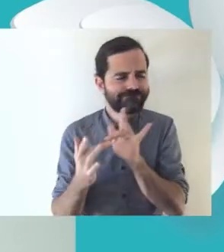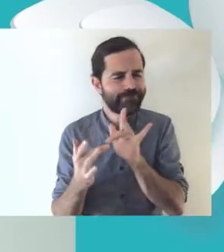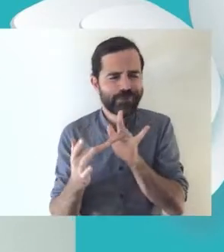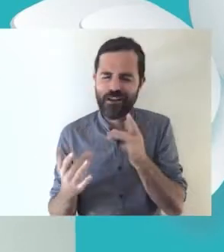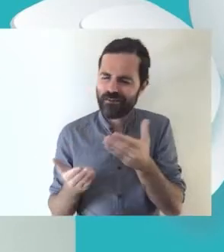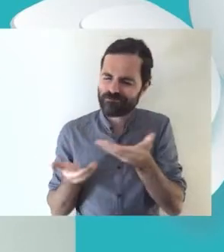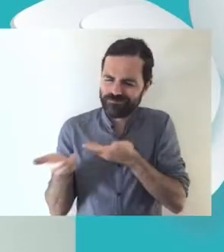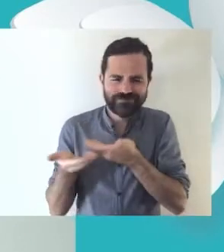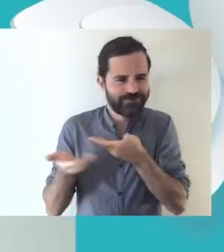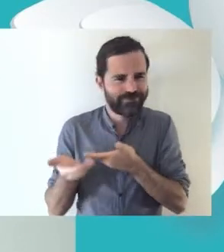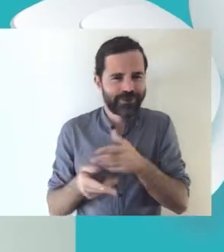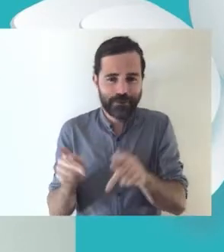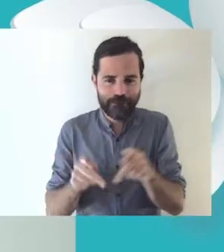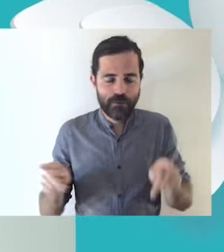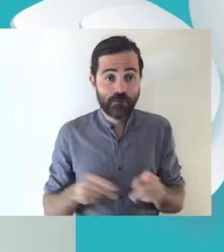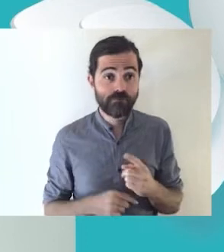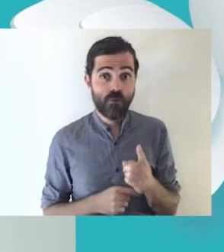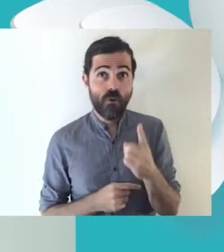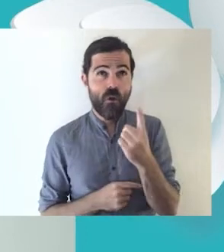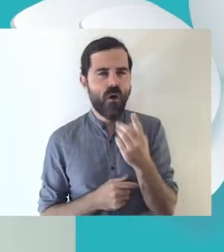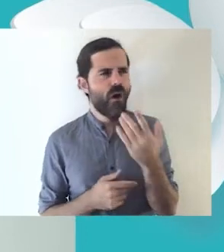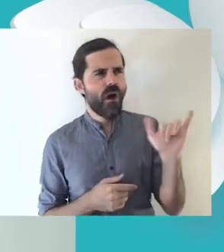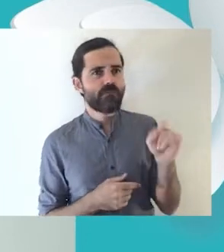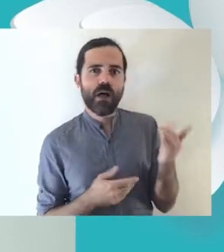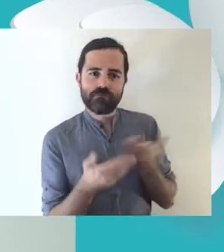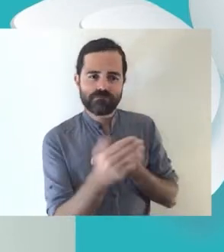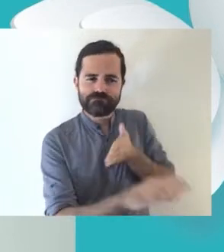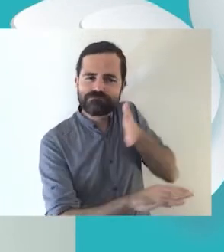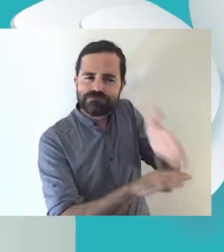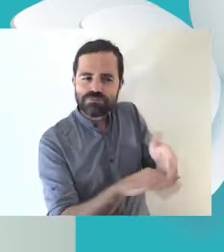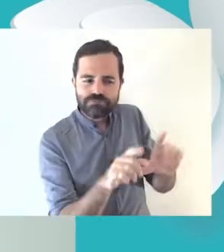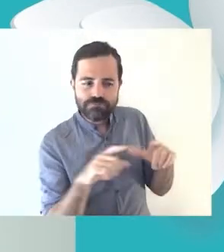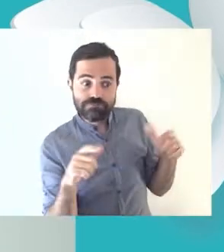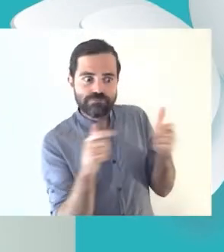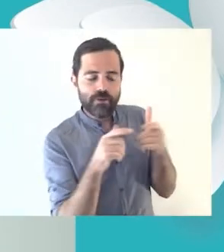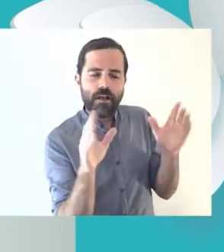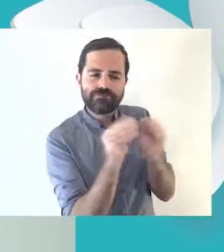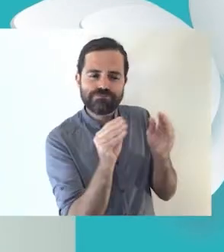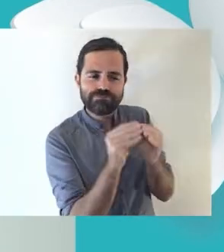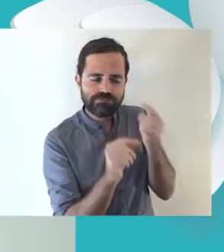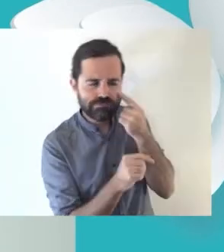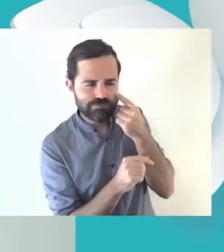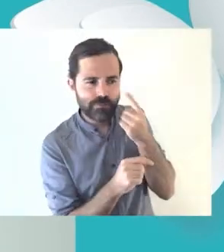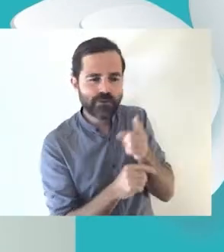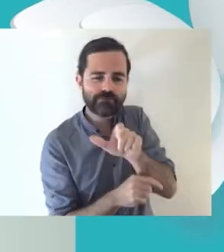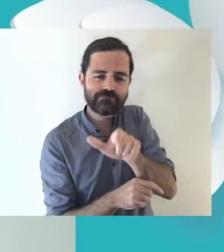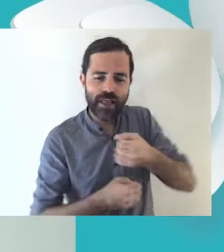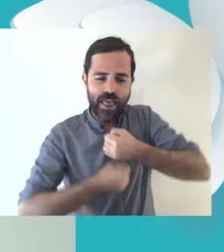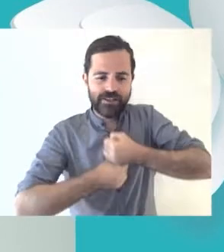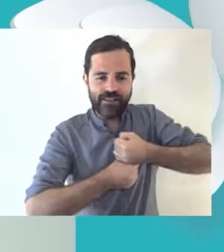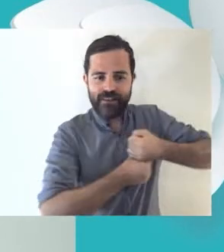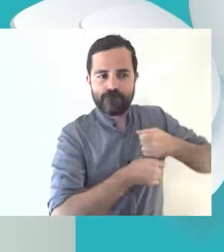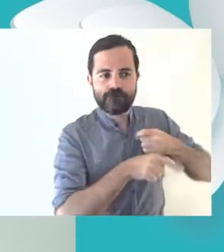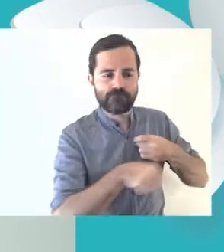participamos en un evento y nos fijamos en el equipo de azafatas y azafatos. Y le pregunté a mi compañera que cómo vería si personas como Oscar Sanz,